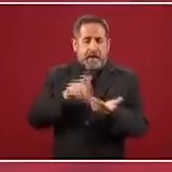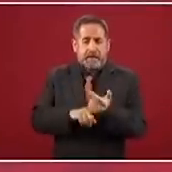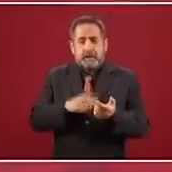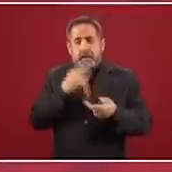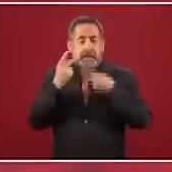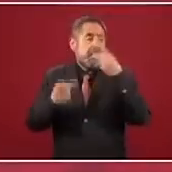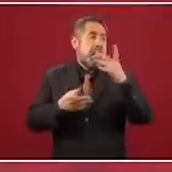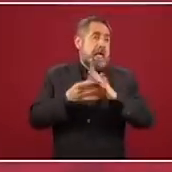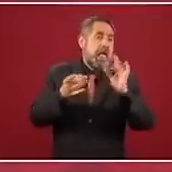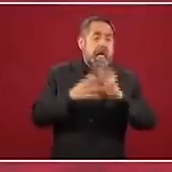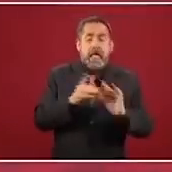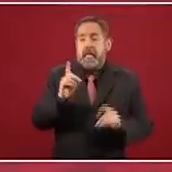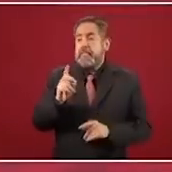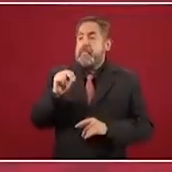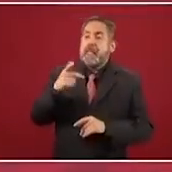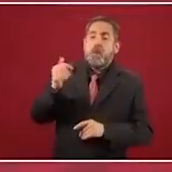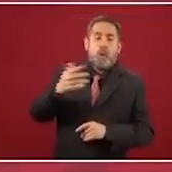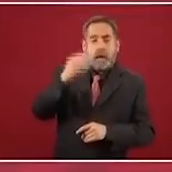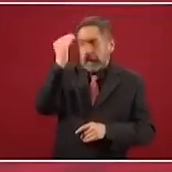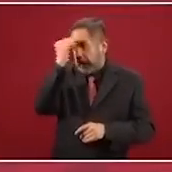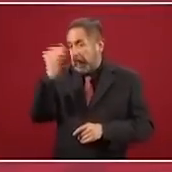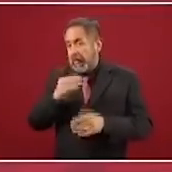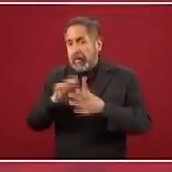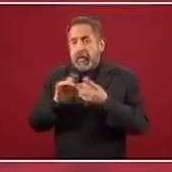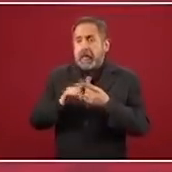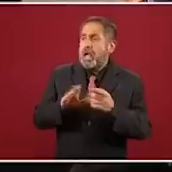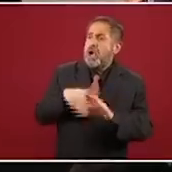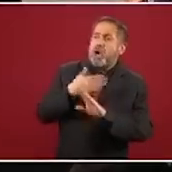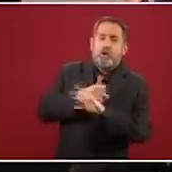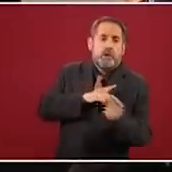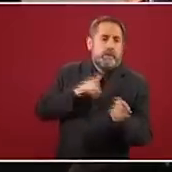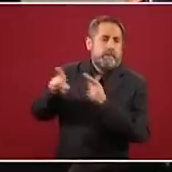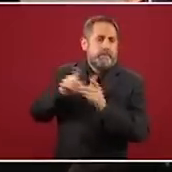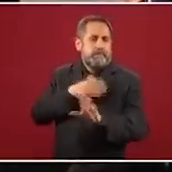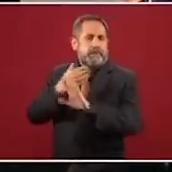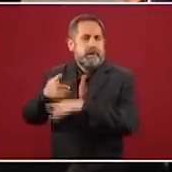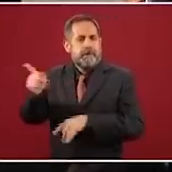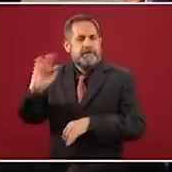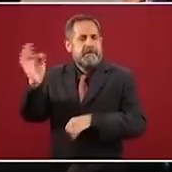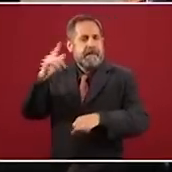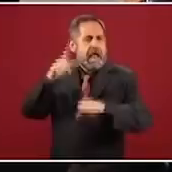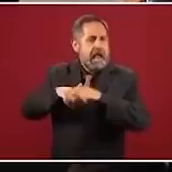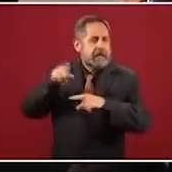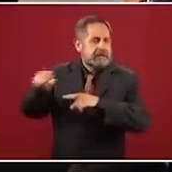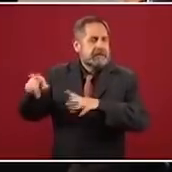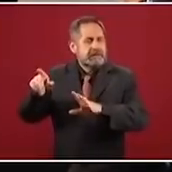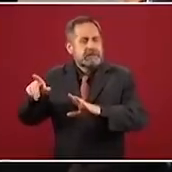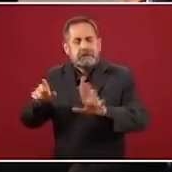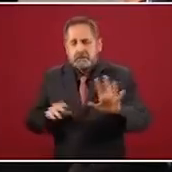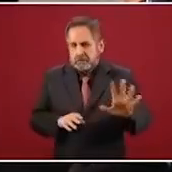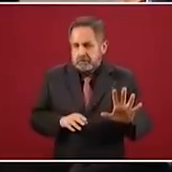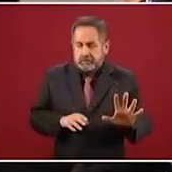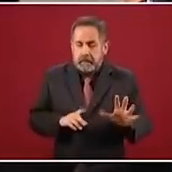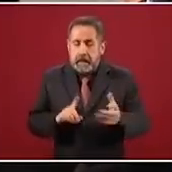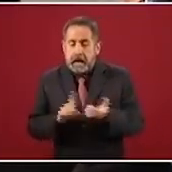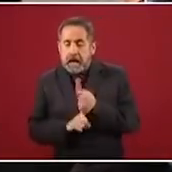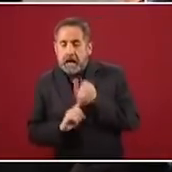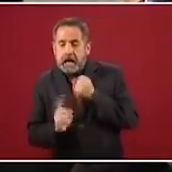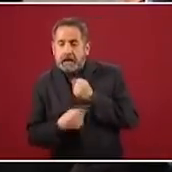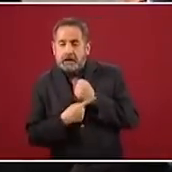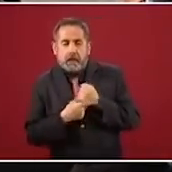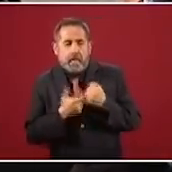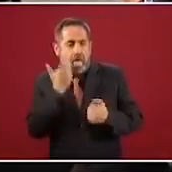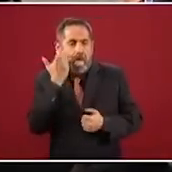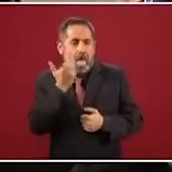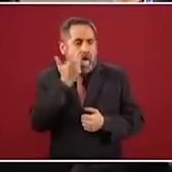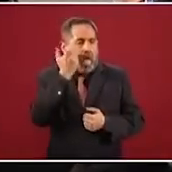diciendo que el dengue, que qué terrible, y atacando a algunos funcionarios federales de nivel técnico, y lo que estaba detrás era este